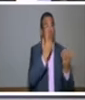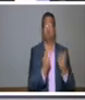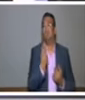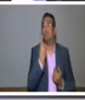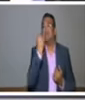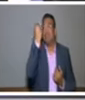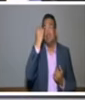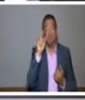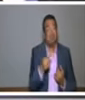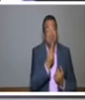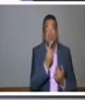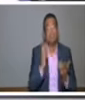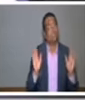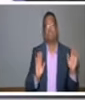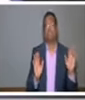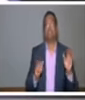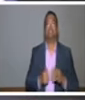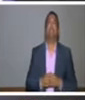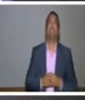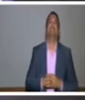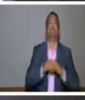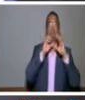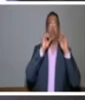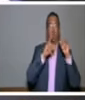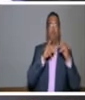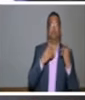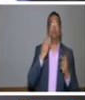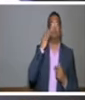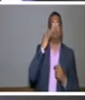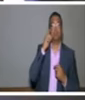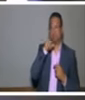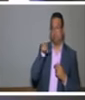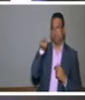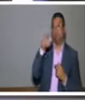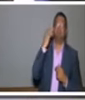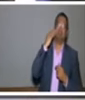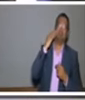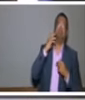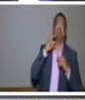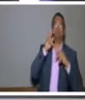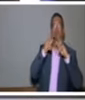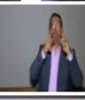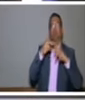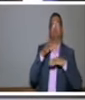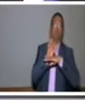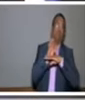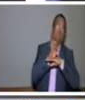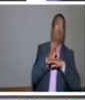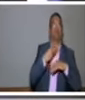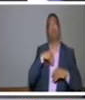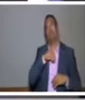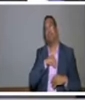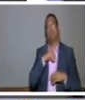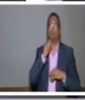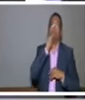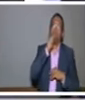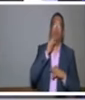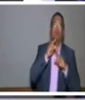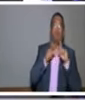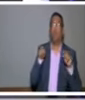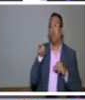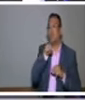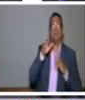Viniendo del sector privado, muchas veces escuchamos a empresarios decir que Puerto Rico está altamente regulado en términos ambientales y que